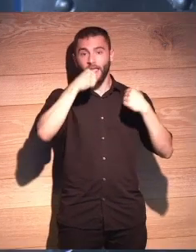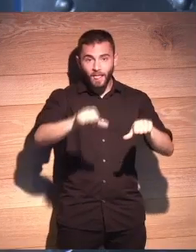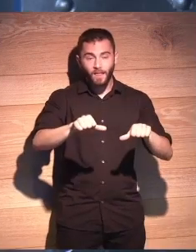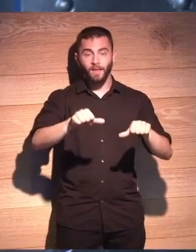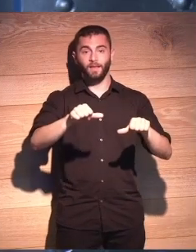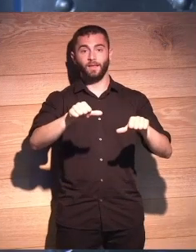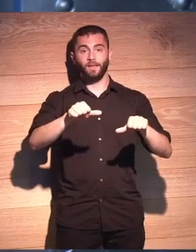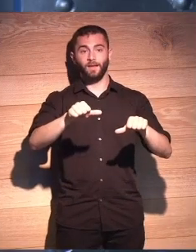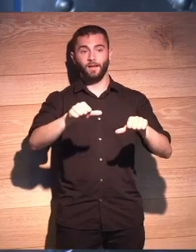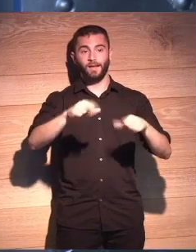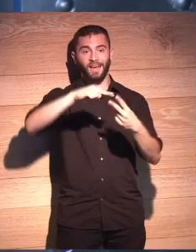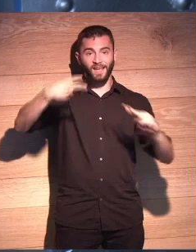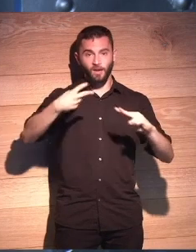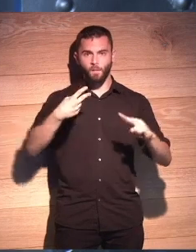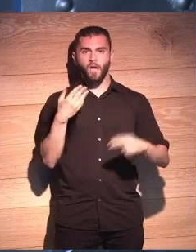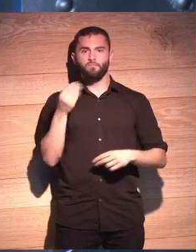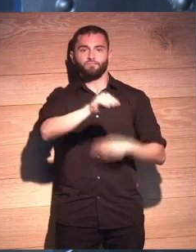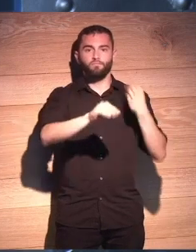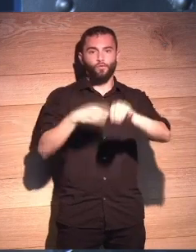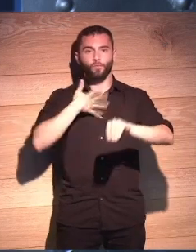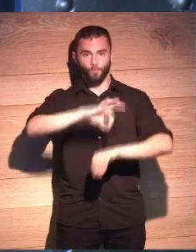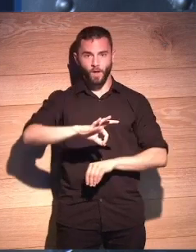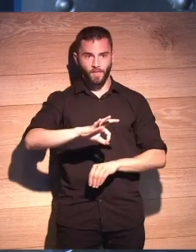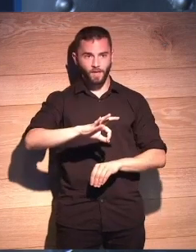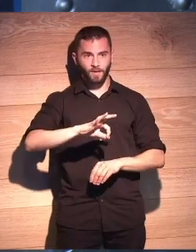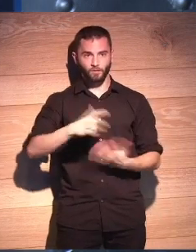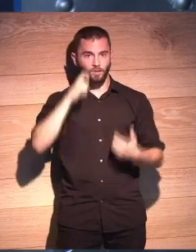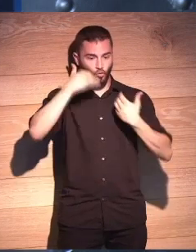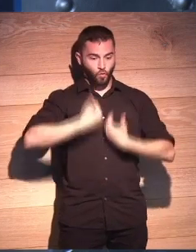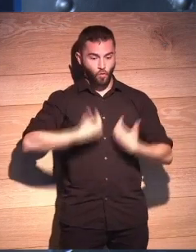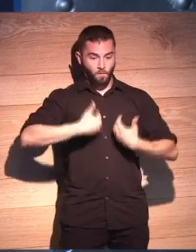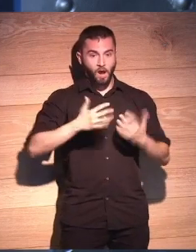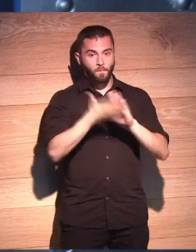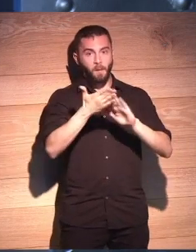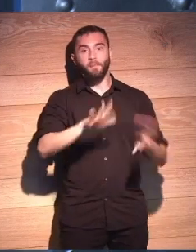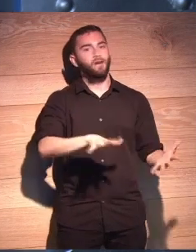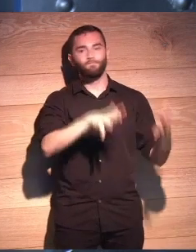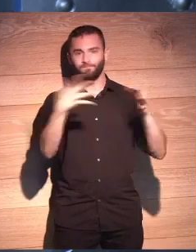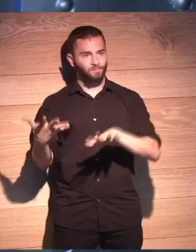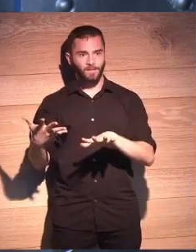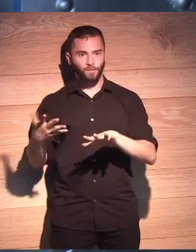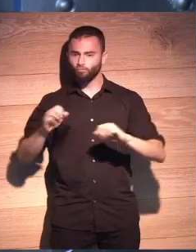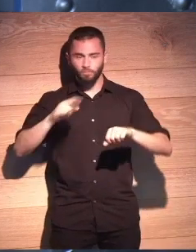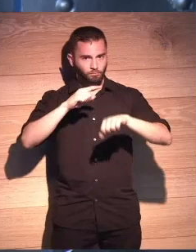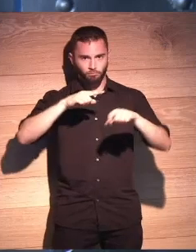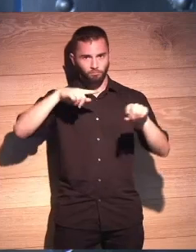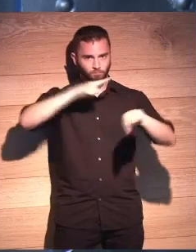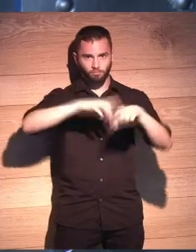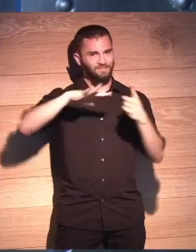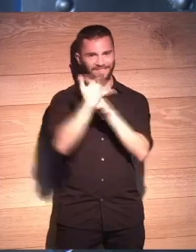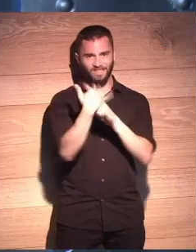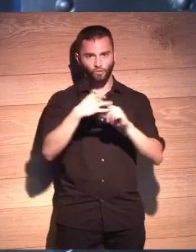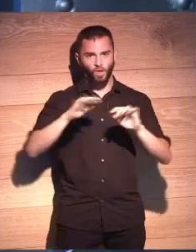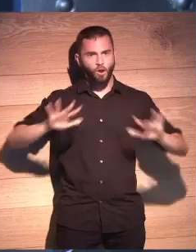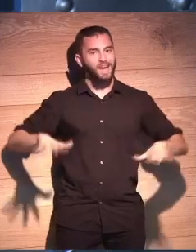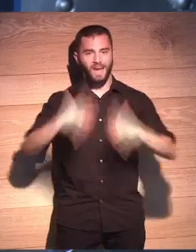humana distinta. Estamos a punto de transformar la especie humana. Estamos en un momento revolucionario de la humanidad.